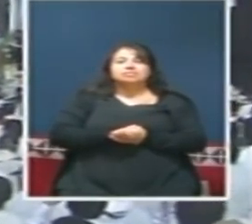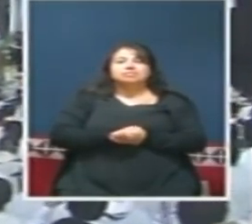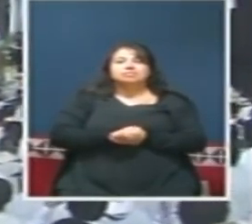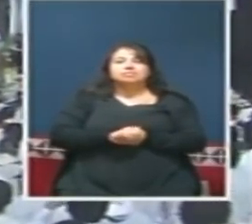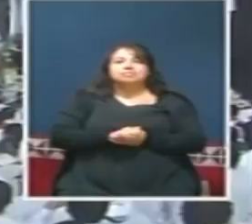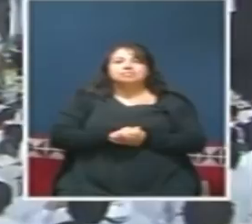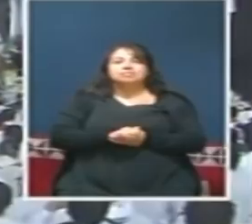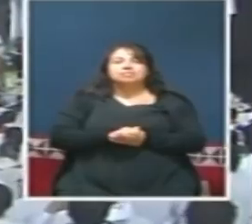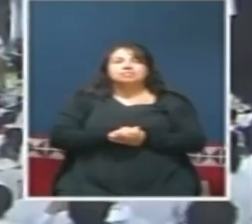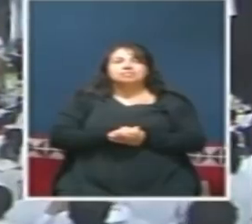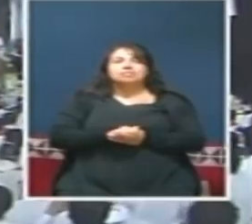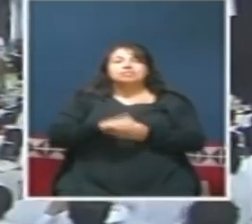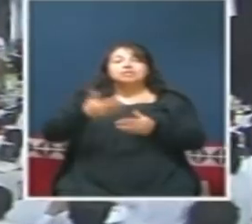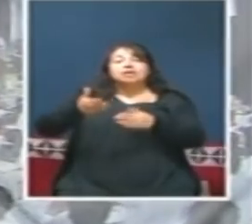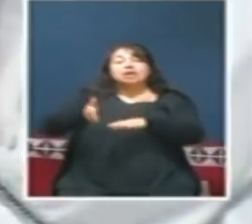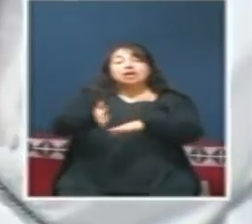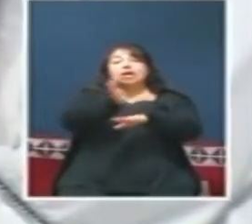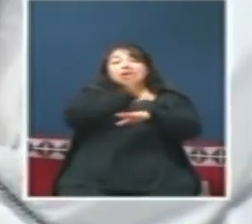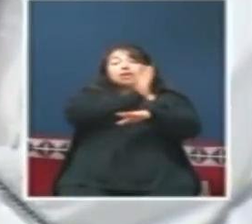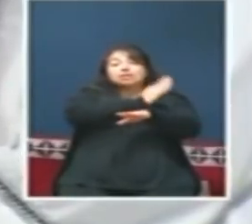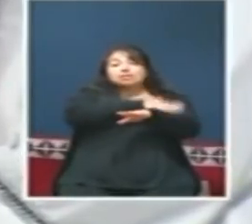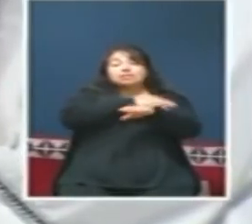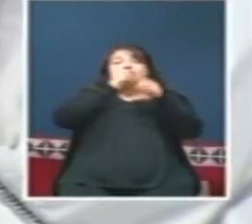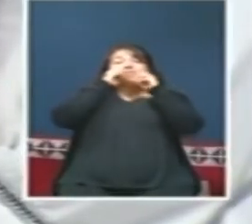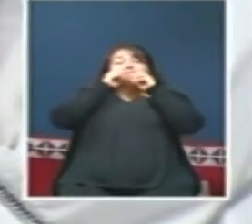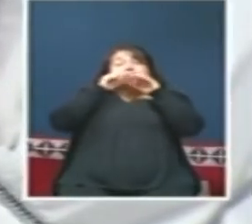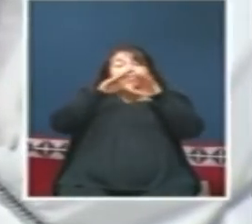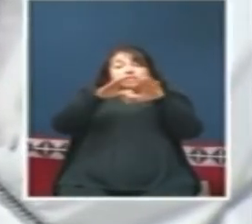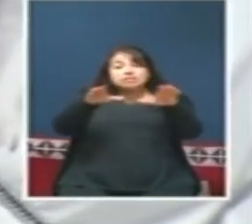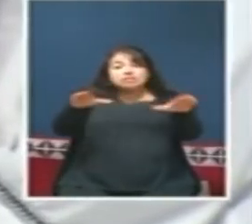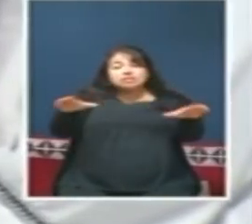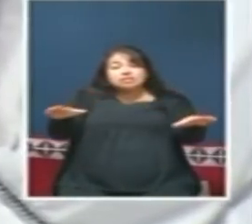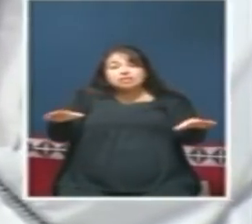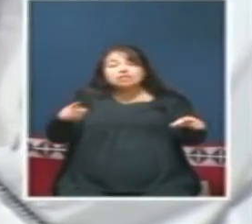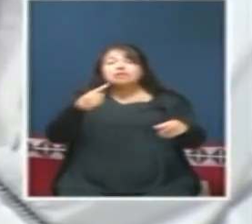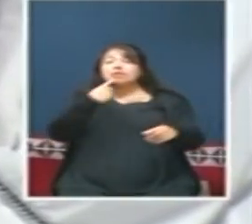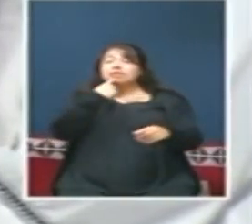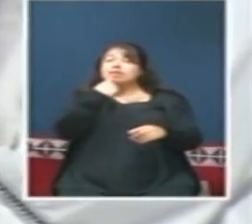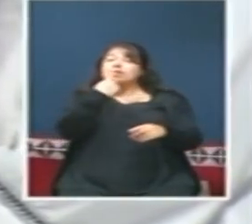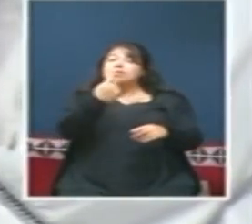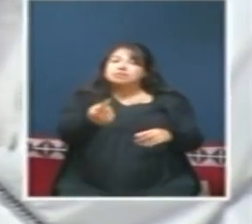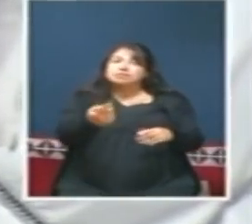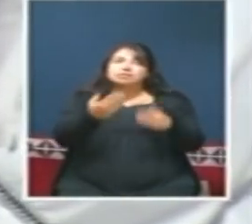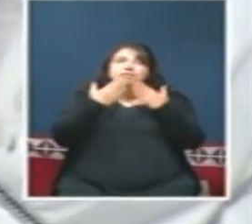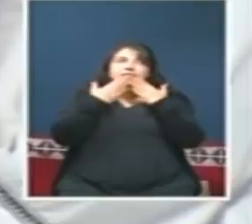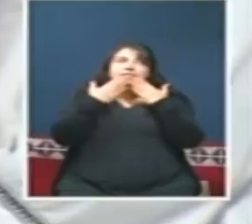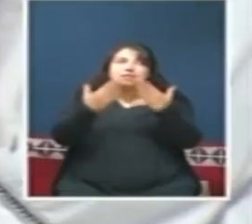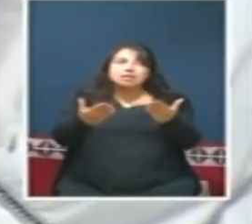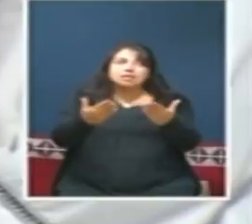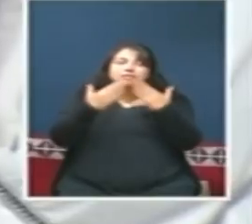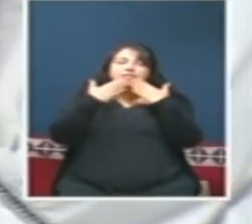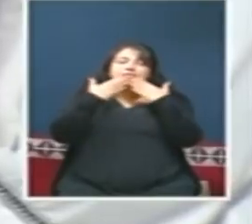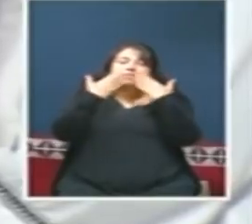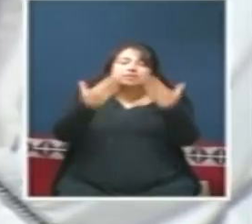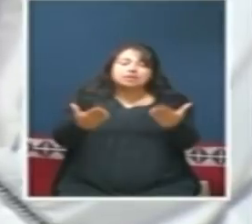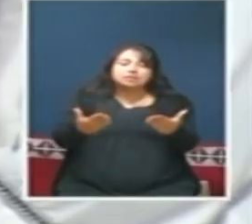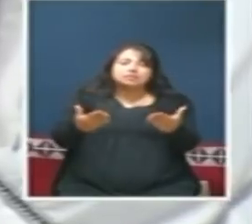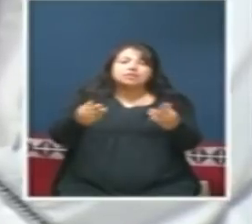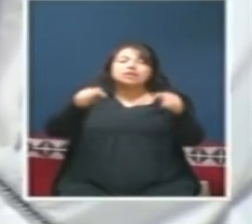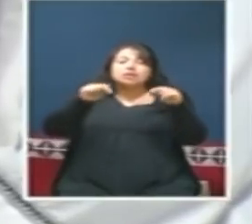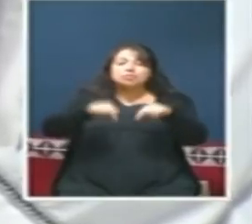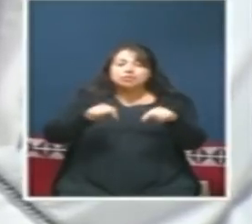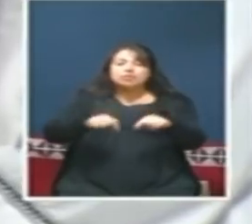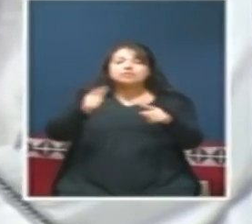Antes de darle la bendición, quería decir gracias, gracias por